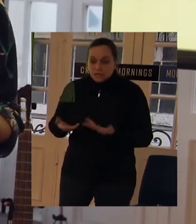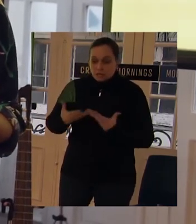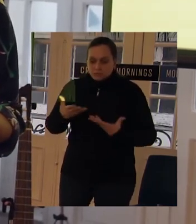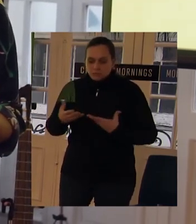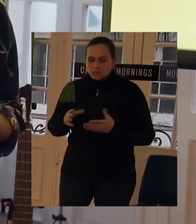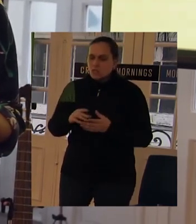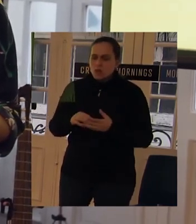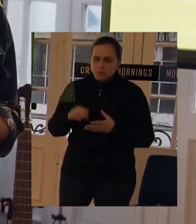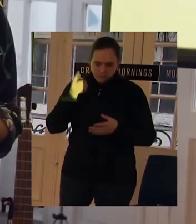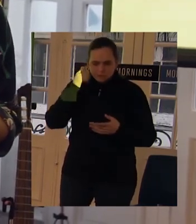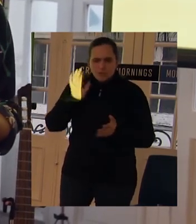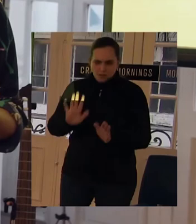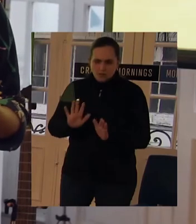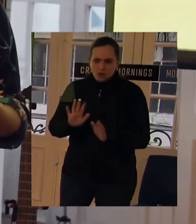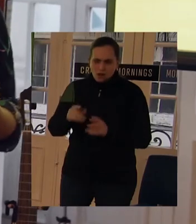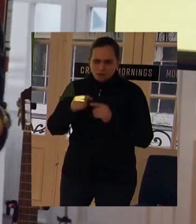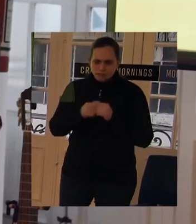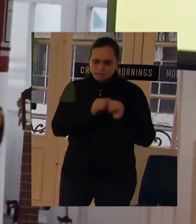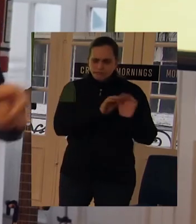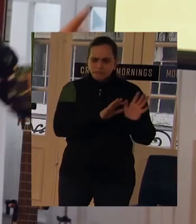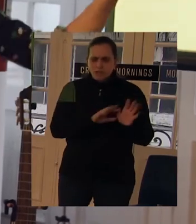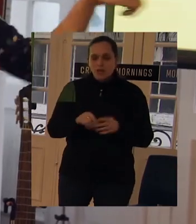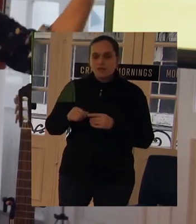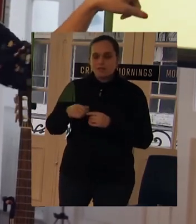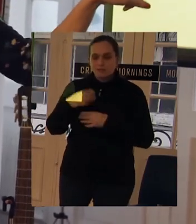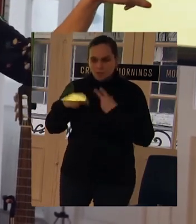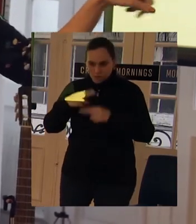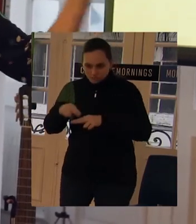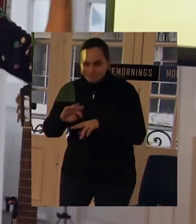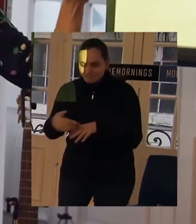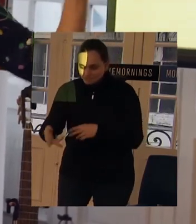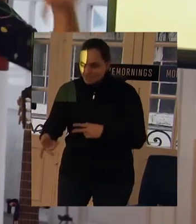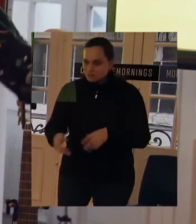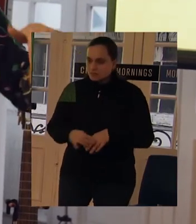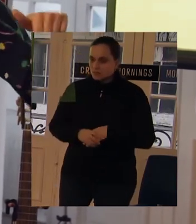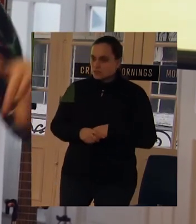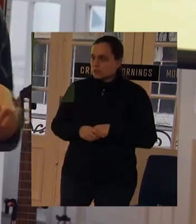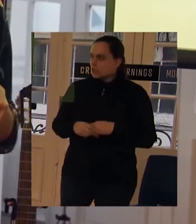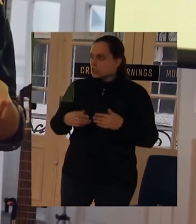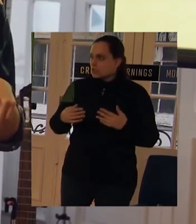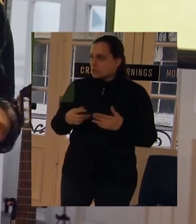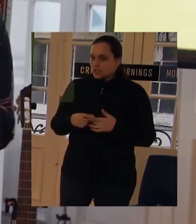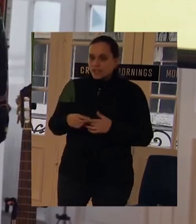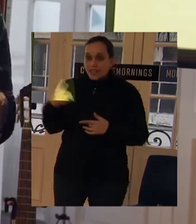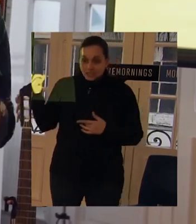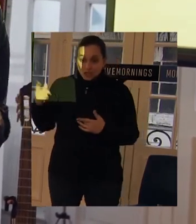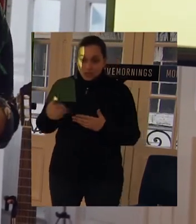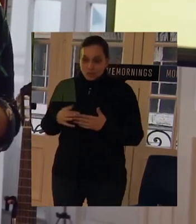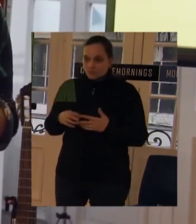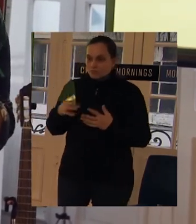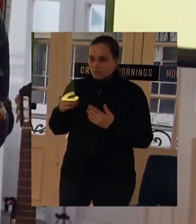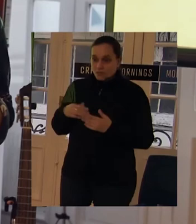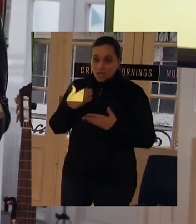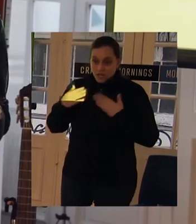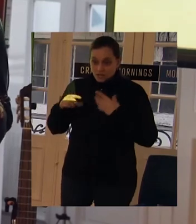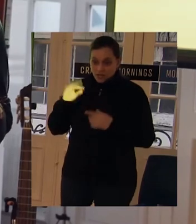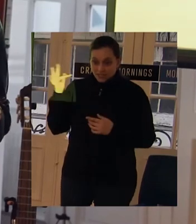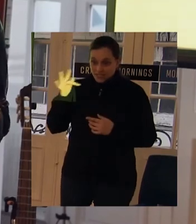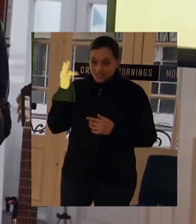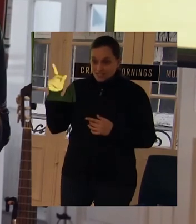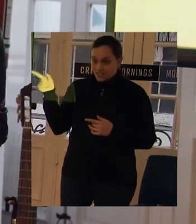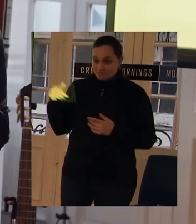bueno lo que estás haciendo, por eso estás así. Todo esto lo viví preparando esta charla. O sea,